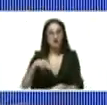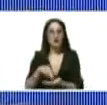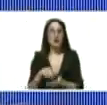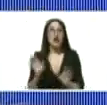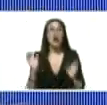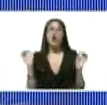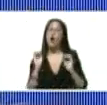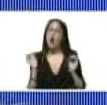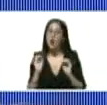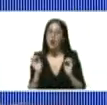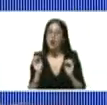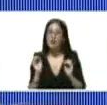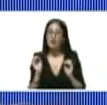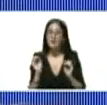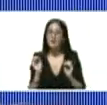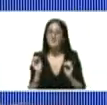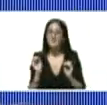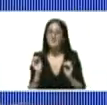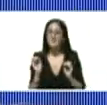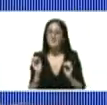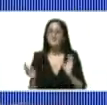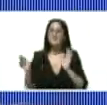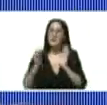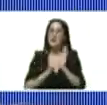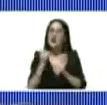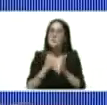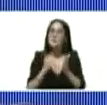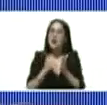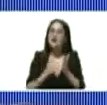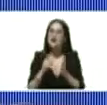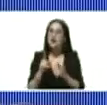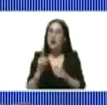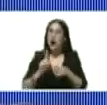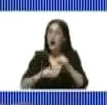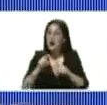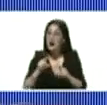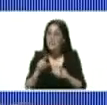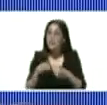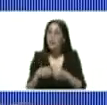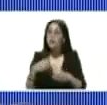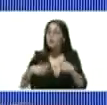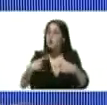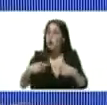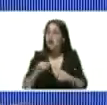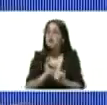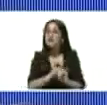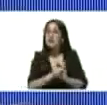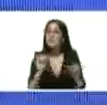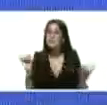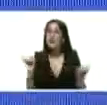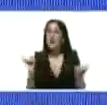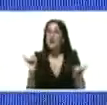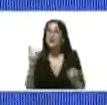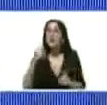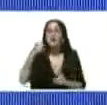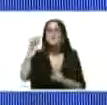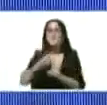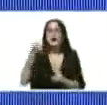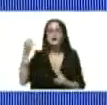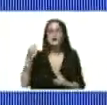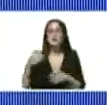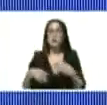bien sea que estamos colocando aranceles a productos terminados que entran al país y que impactan sobre la producción